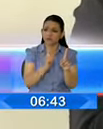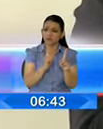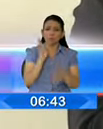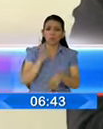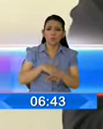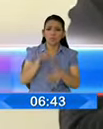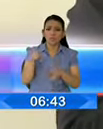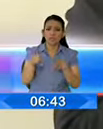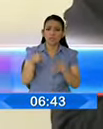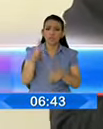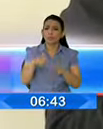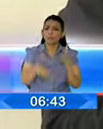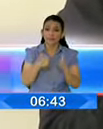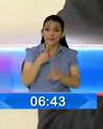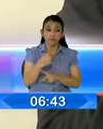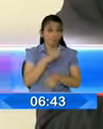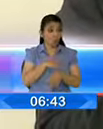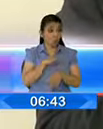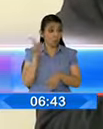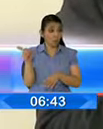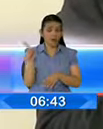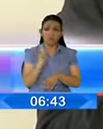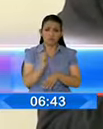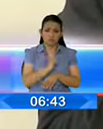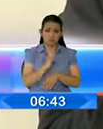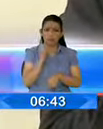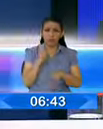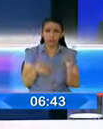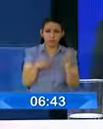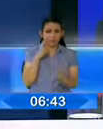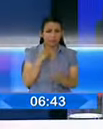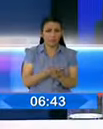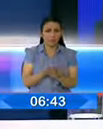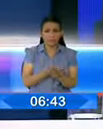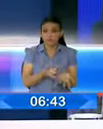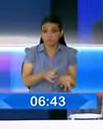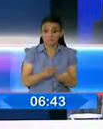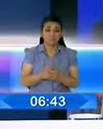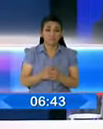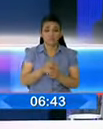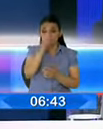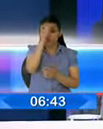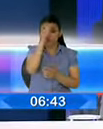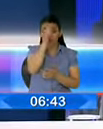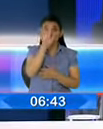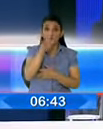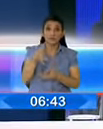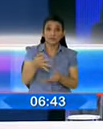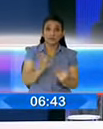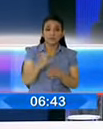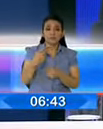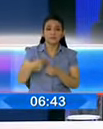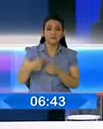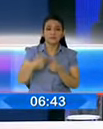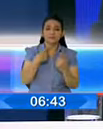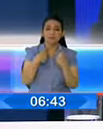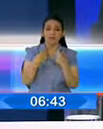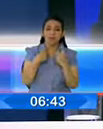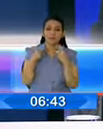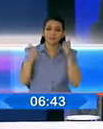aportar absolutamente ninguna prueba al respecto. El domingo 5 de febrero participó en el diálogo